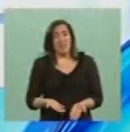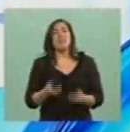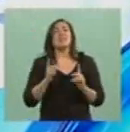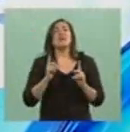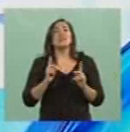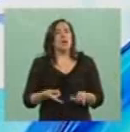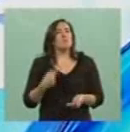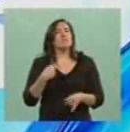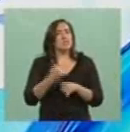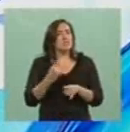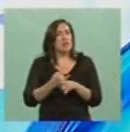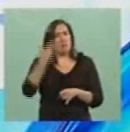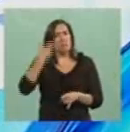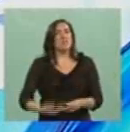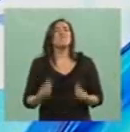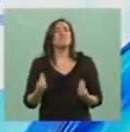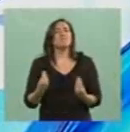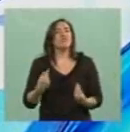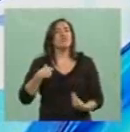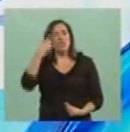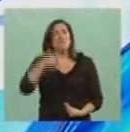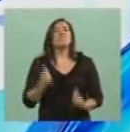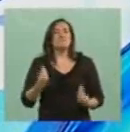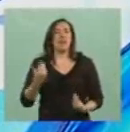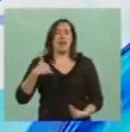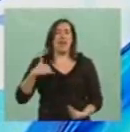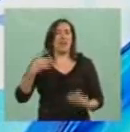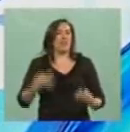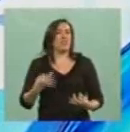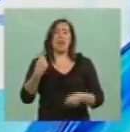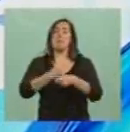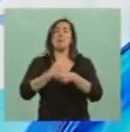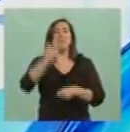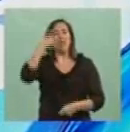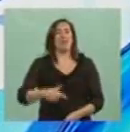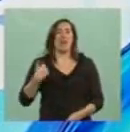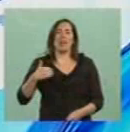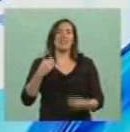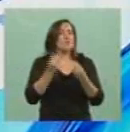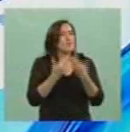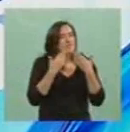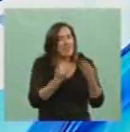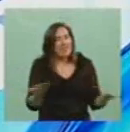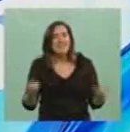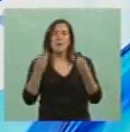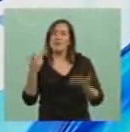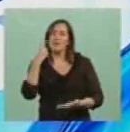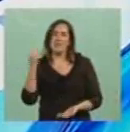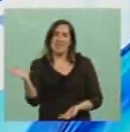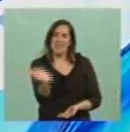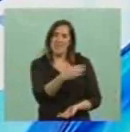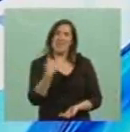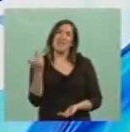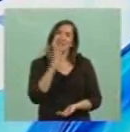lo que siempre voy a seguir siendo, Argentina, por sobre todas las cosas. Muchas gracias y muy buenos días